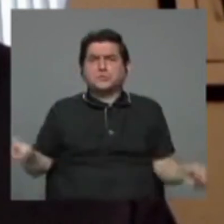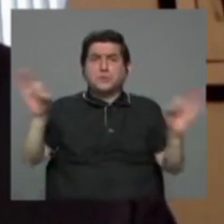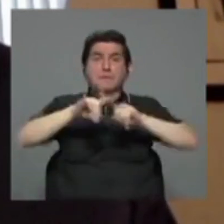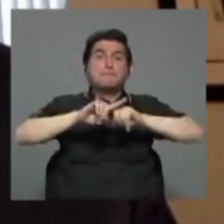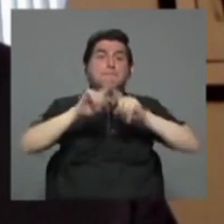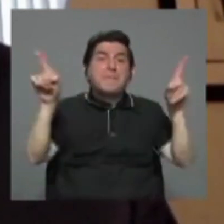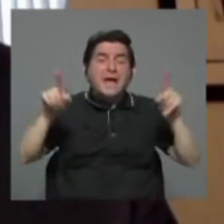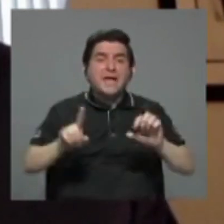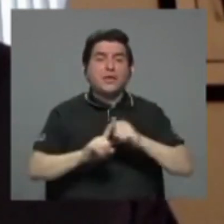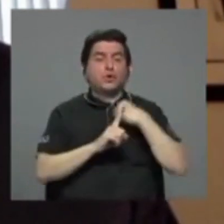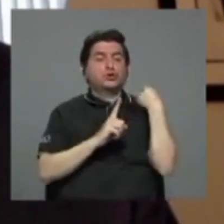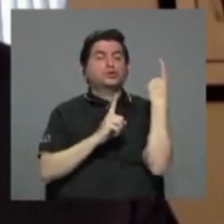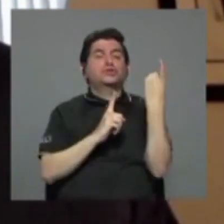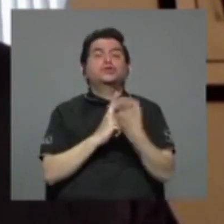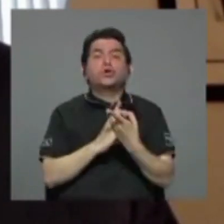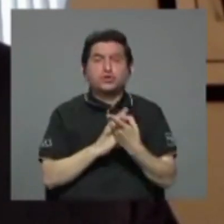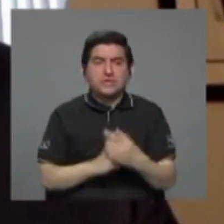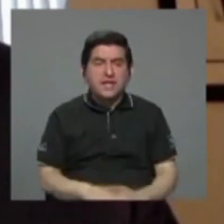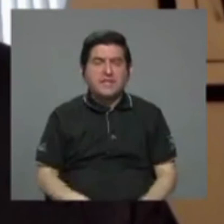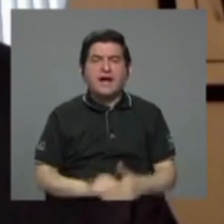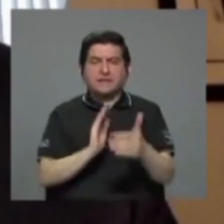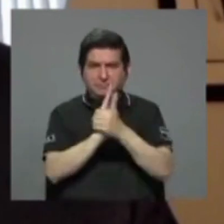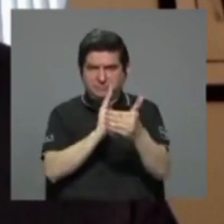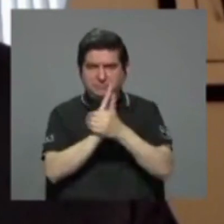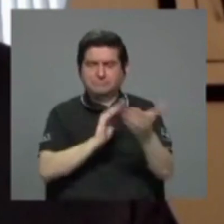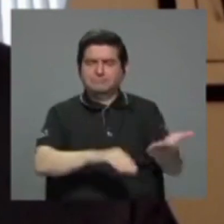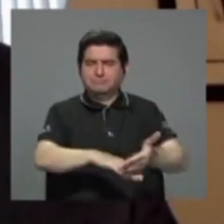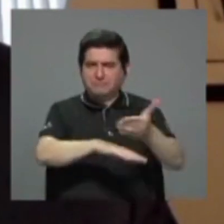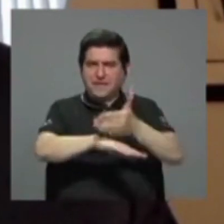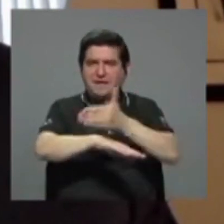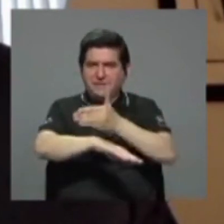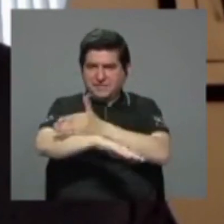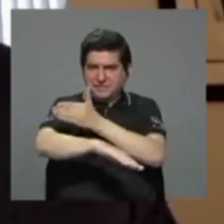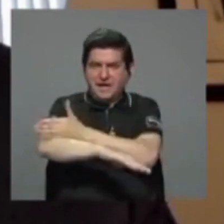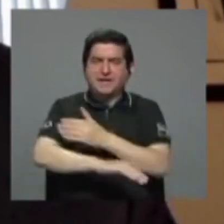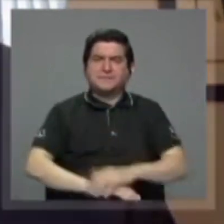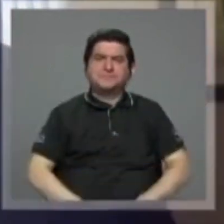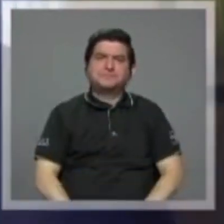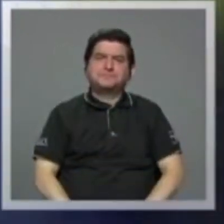ha habido una sociedad que ha sido capaz de avanzar en ese sentido.